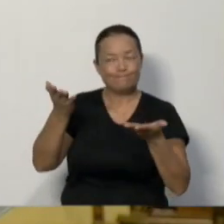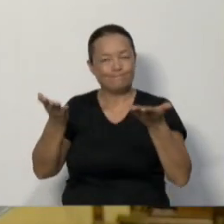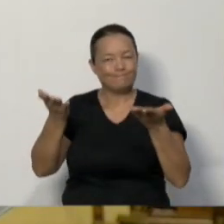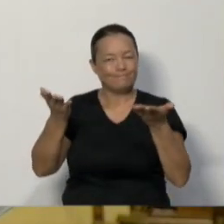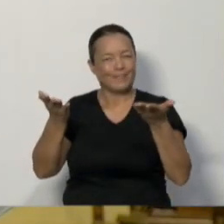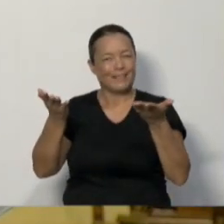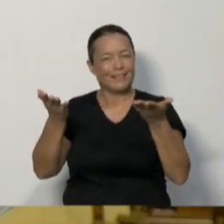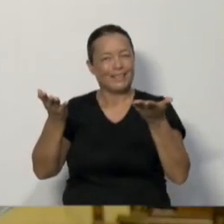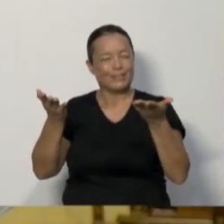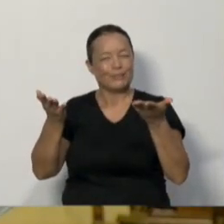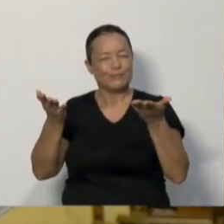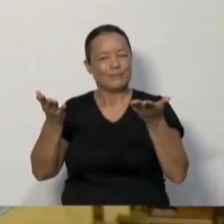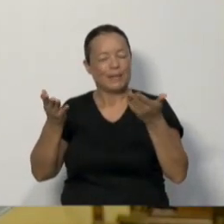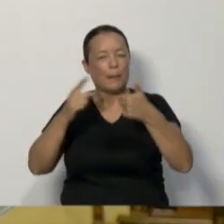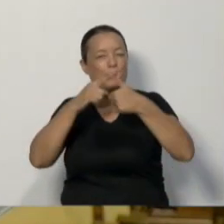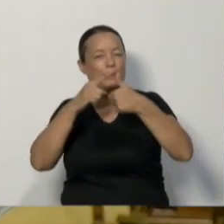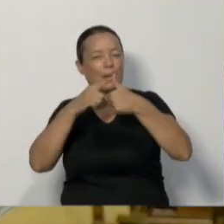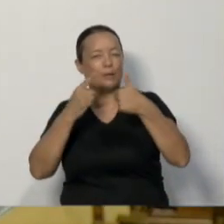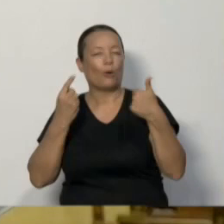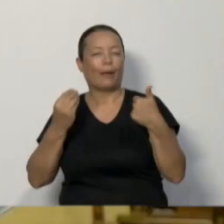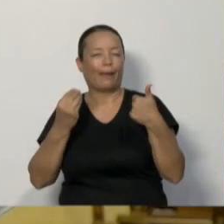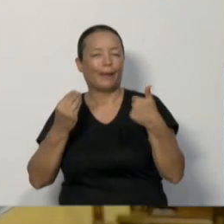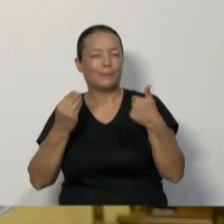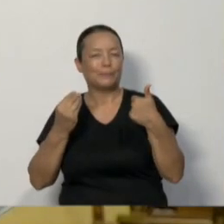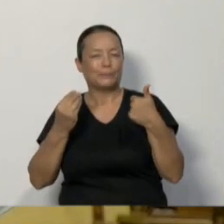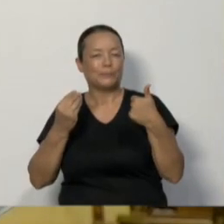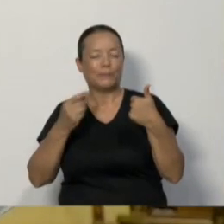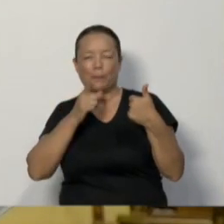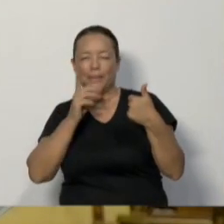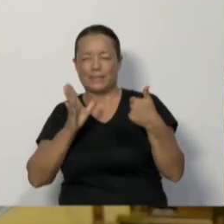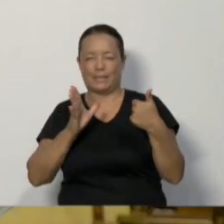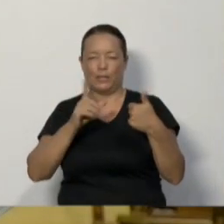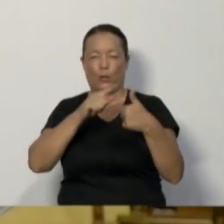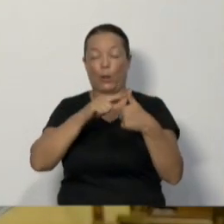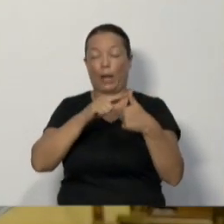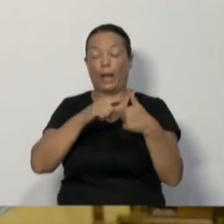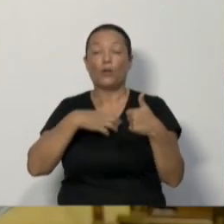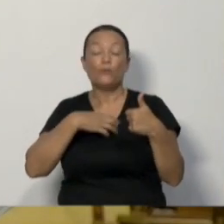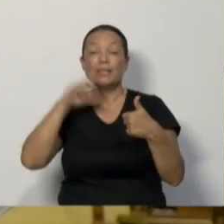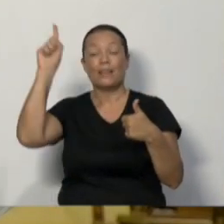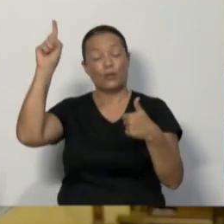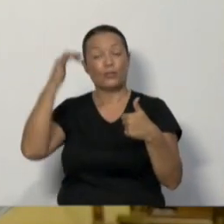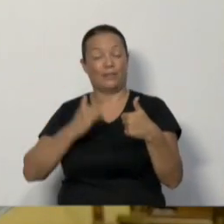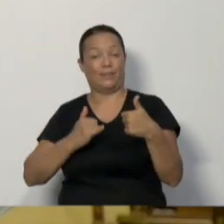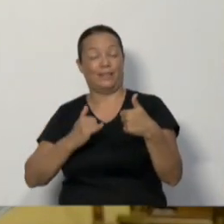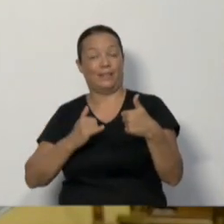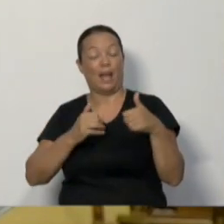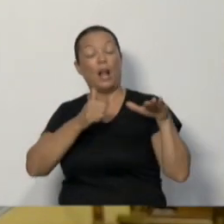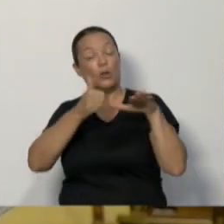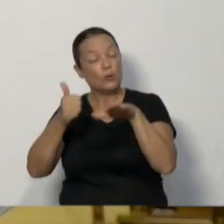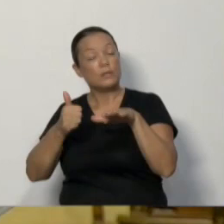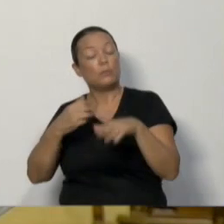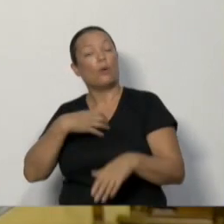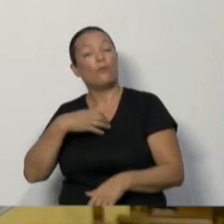coincidencias. La primera coincidencia es la confianza en Dios. Los discípulos